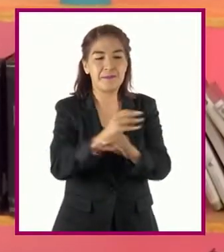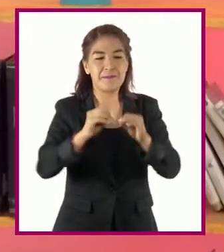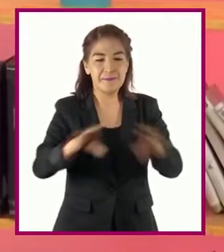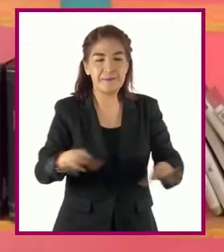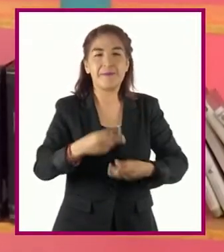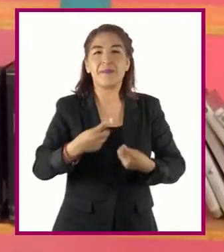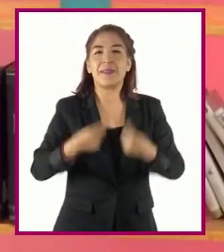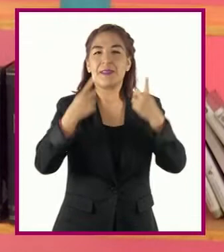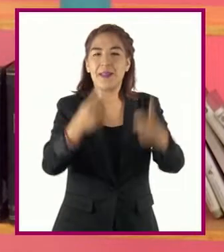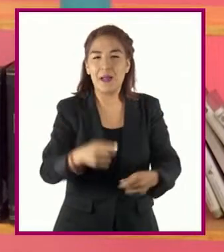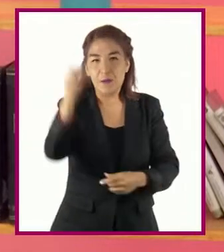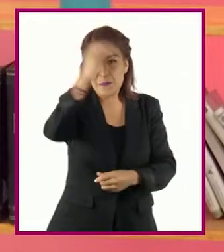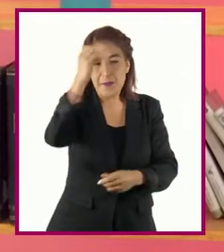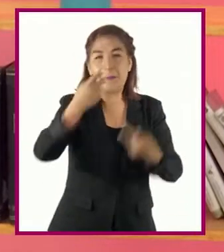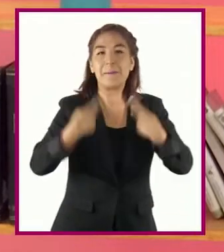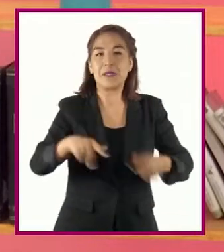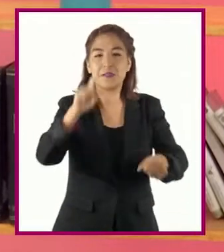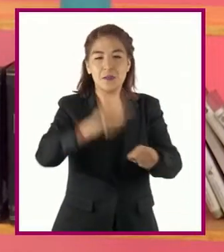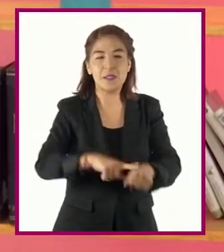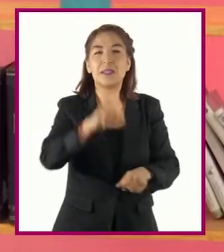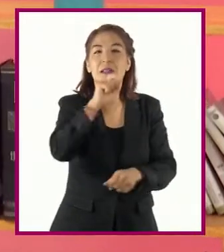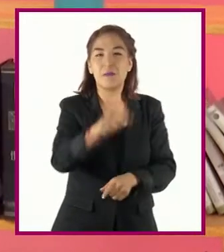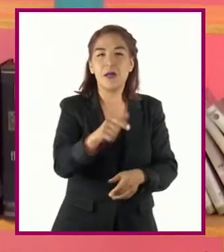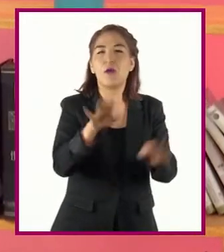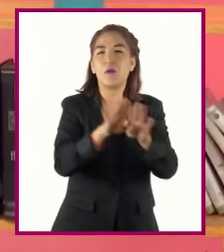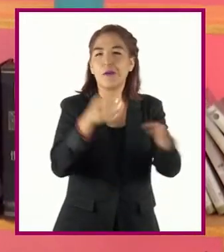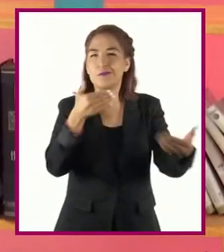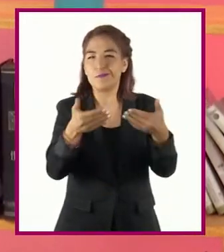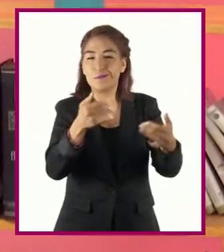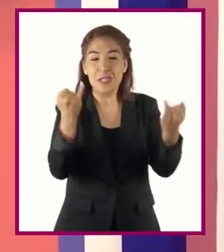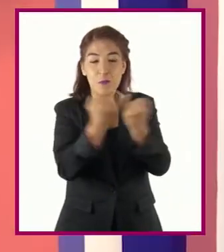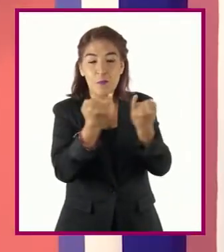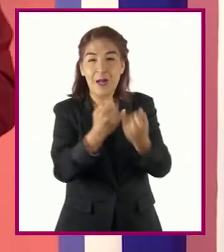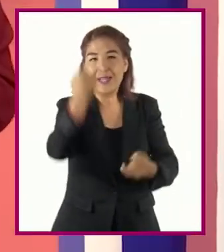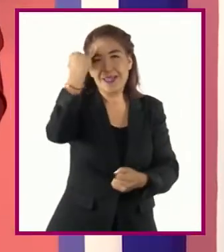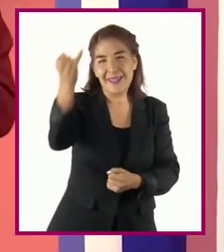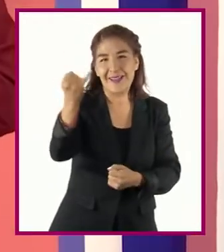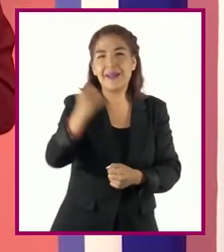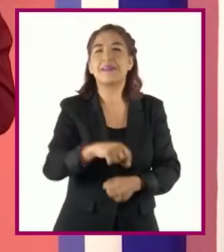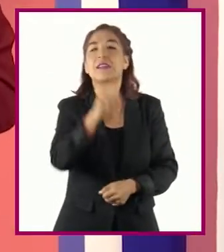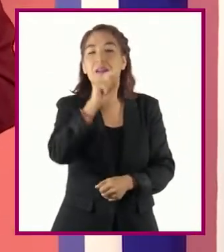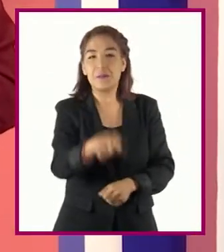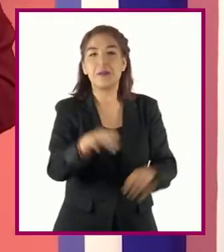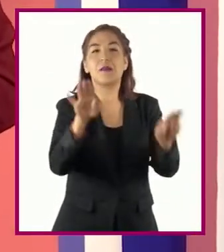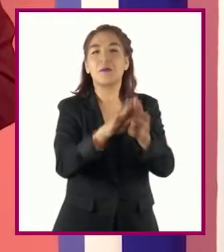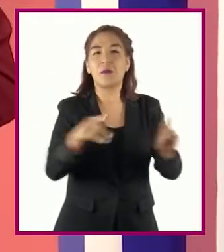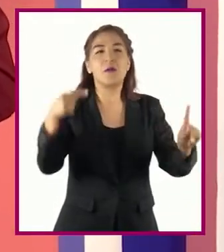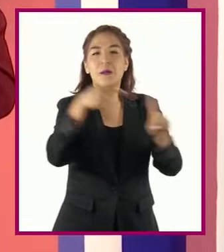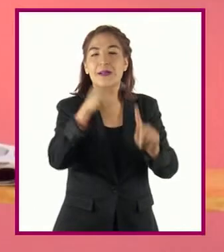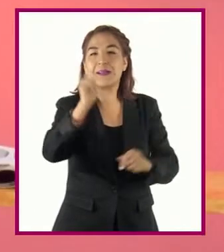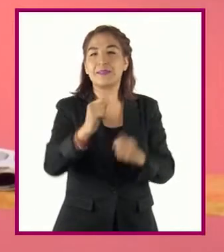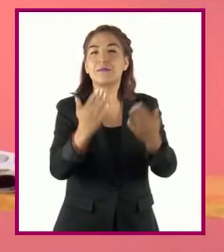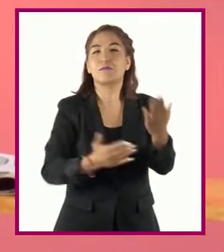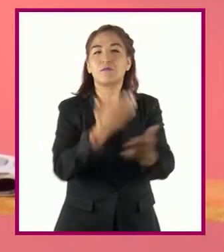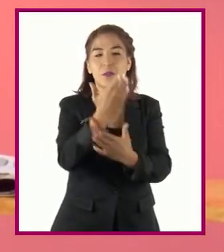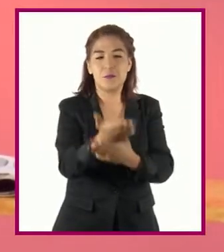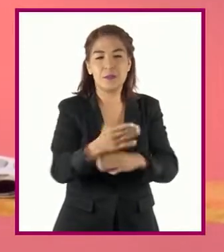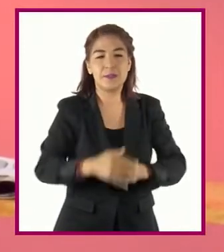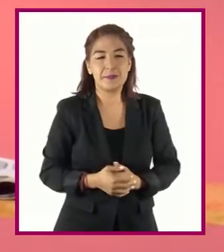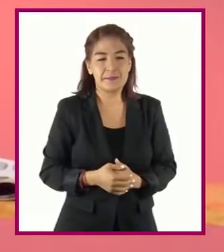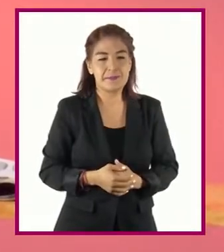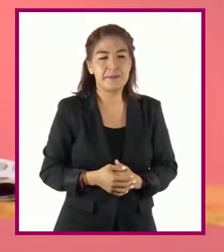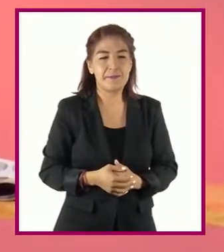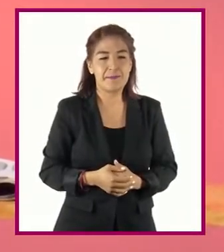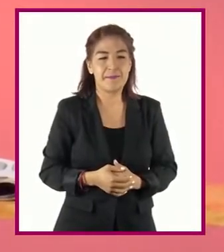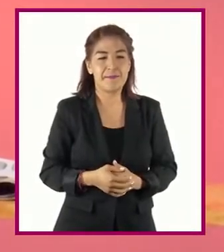opiniones personales y contrastar ideas. Y específicamente nos centraremos en el propósito,